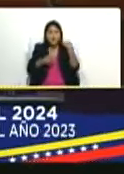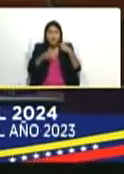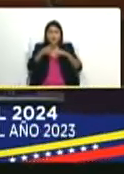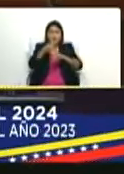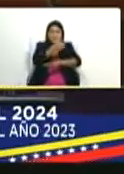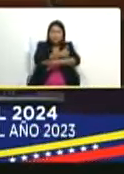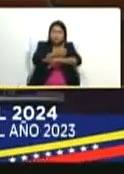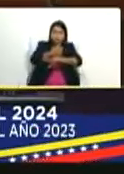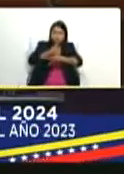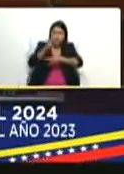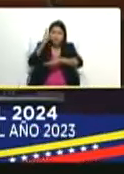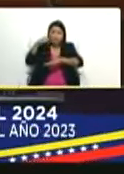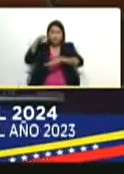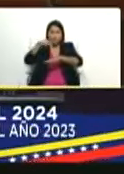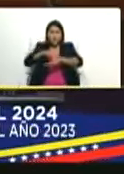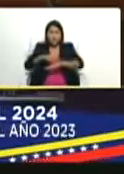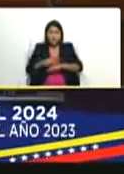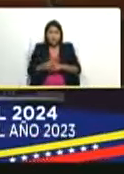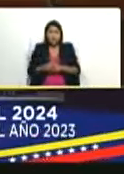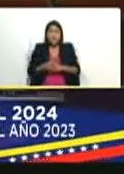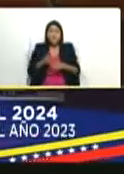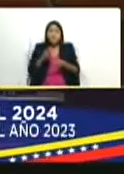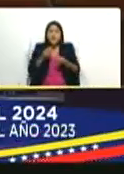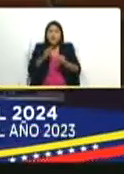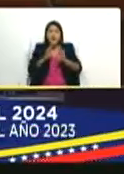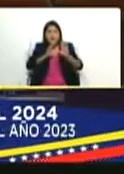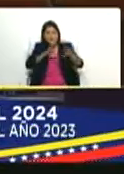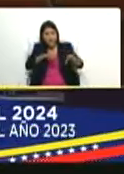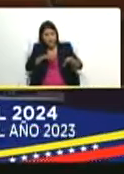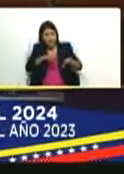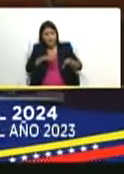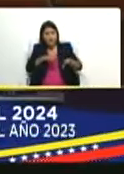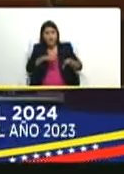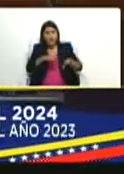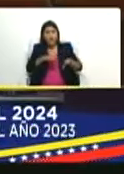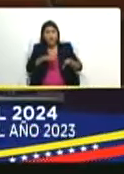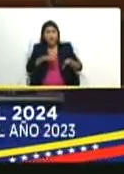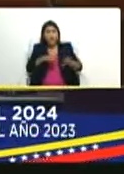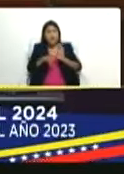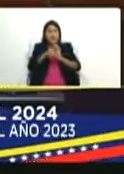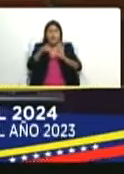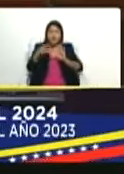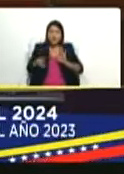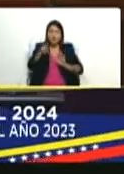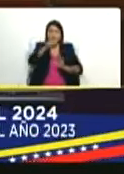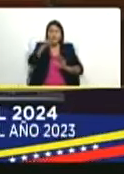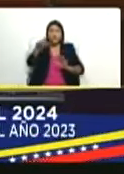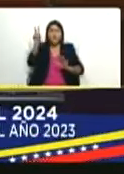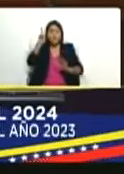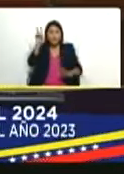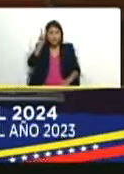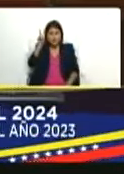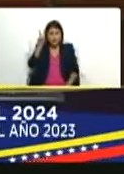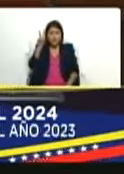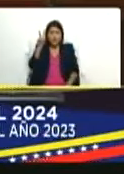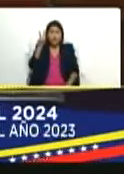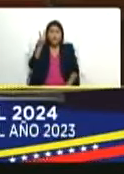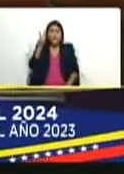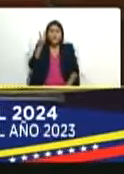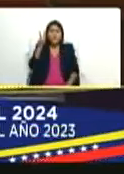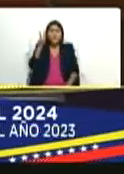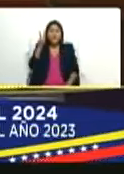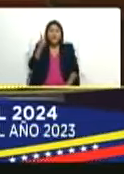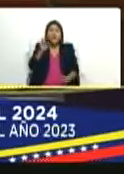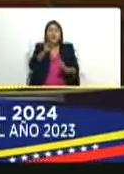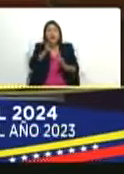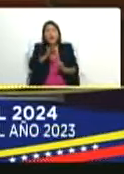de la Asamblea Nacional en respaldo de forma categórica al derecho de los venezolanos y venezolanas a elegir